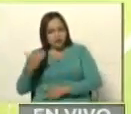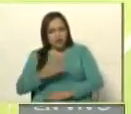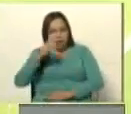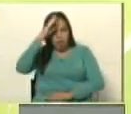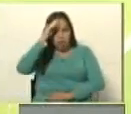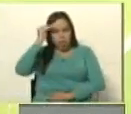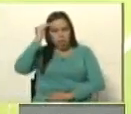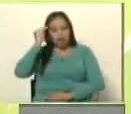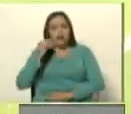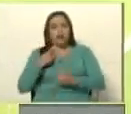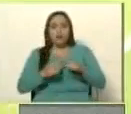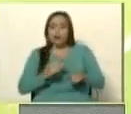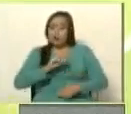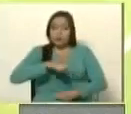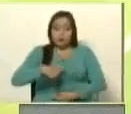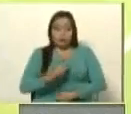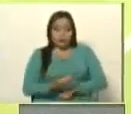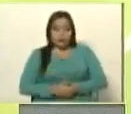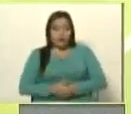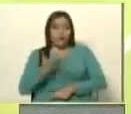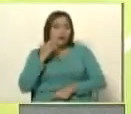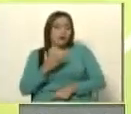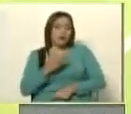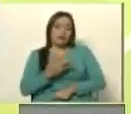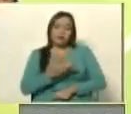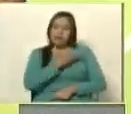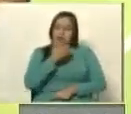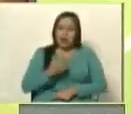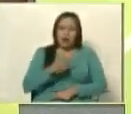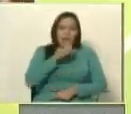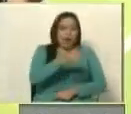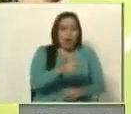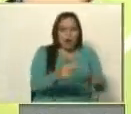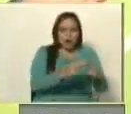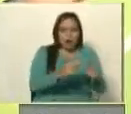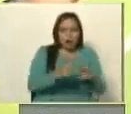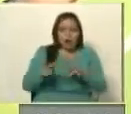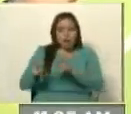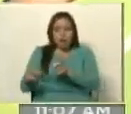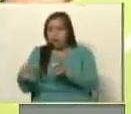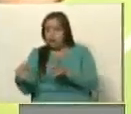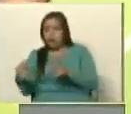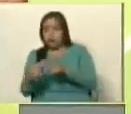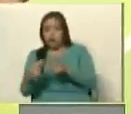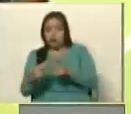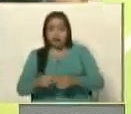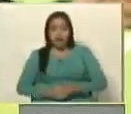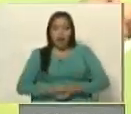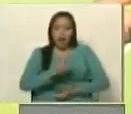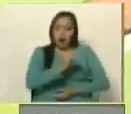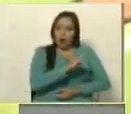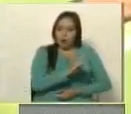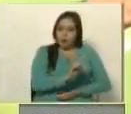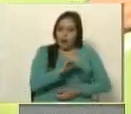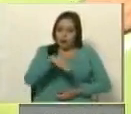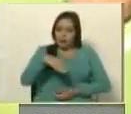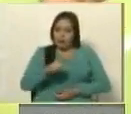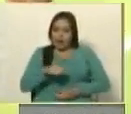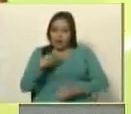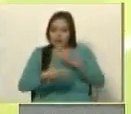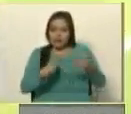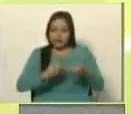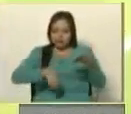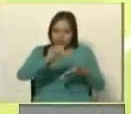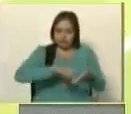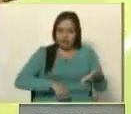dice, prefiero uno malo conocido que uno nuevo que no conozco. Resulta que Barack Obama, oye, fue el que implementó este decreto